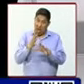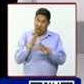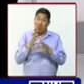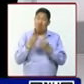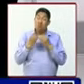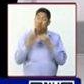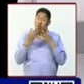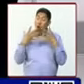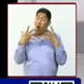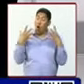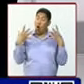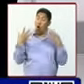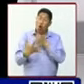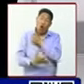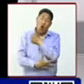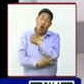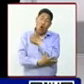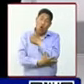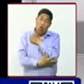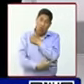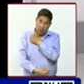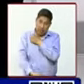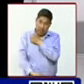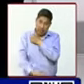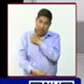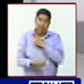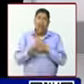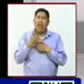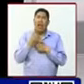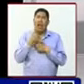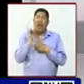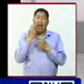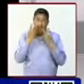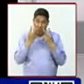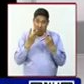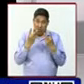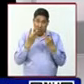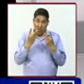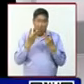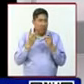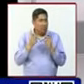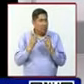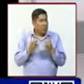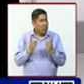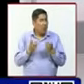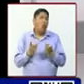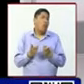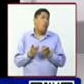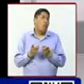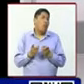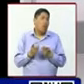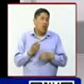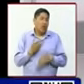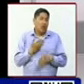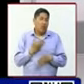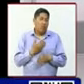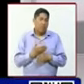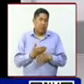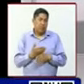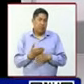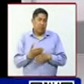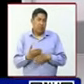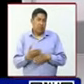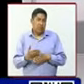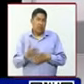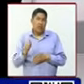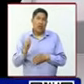en imágenes. Esas imágenes que usted veía es el lugar donde ellos vienen viviendo toda su vida y donde lamentablemente poco a poco Abraham de alguna